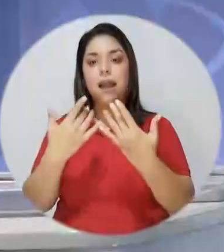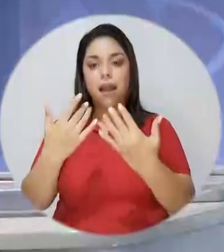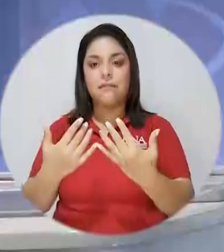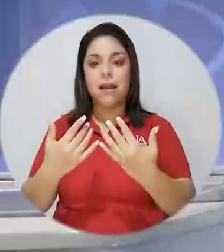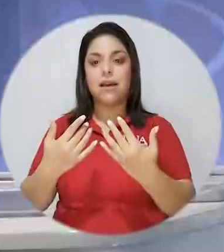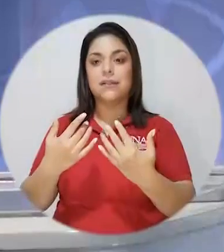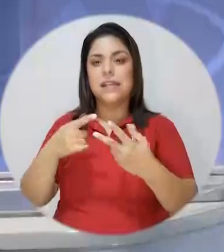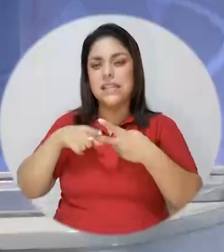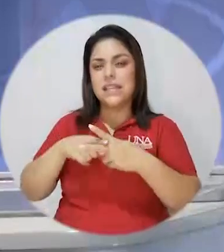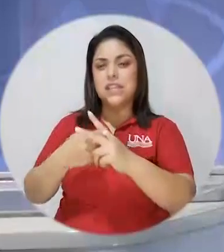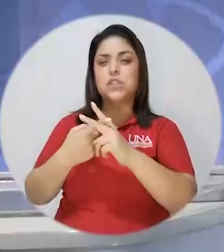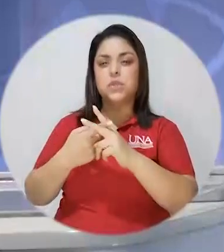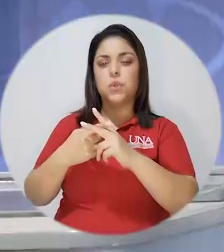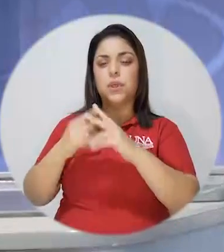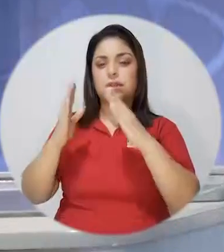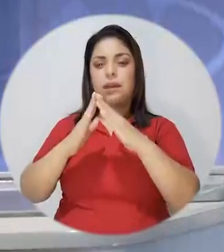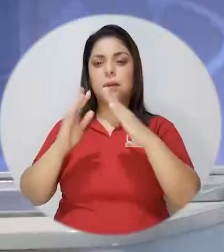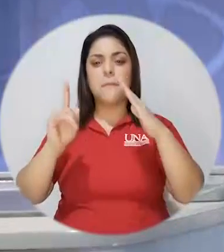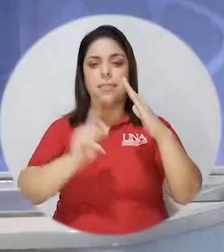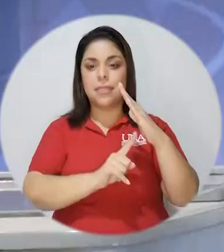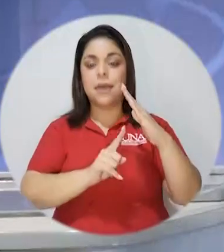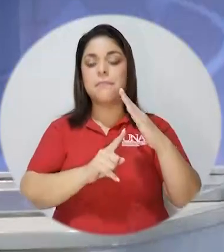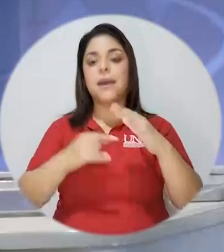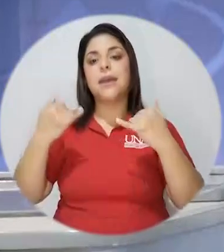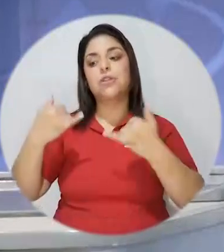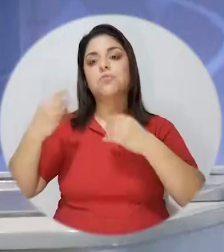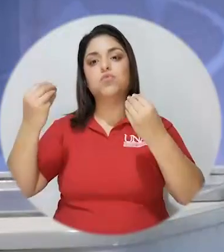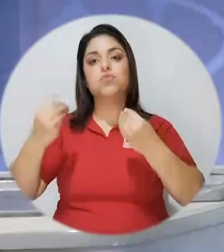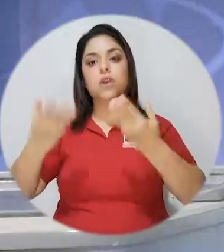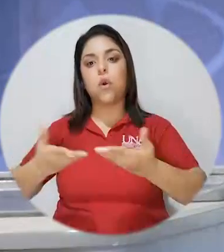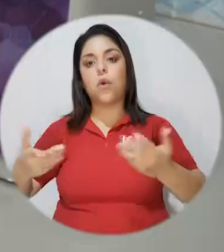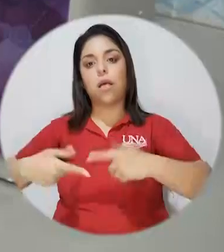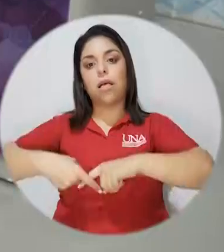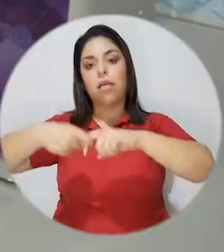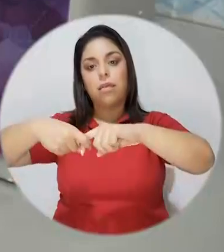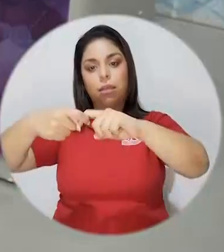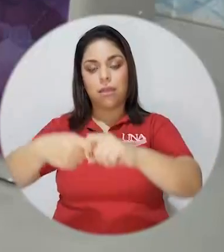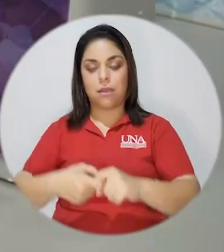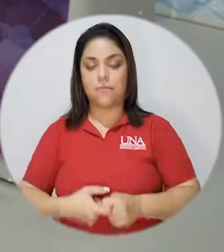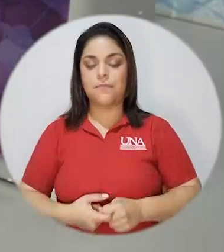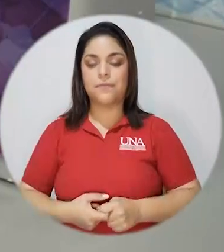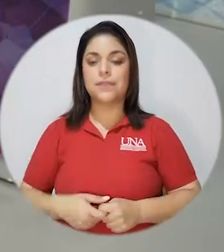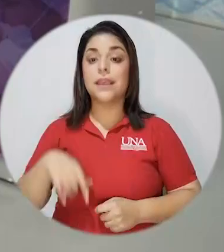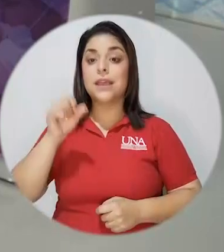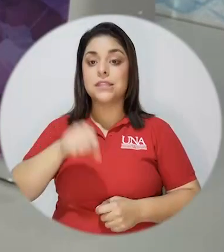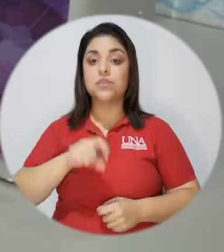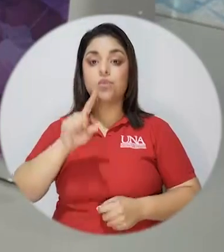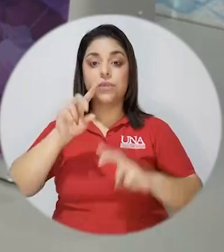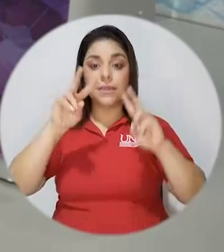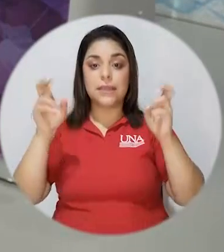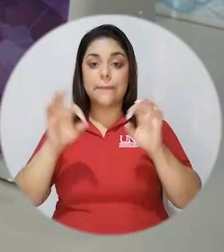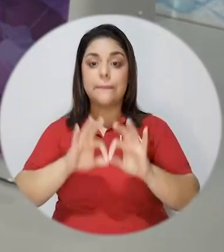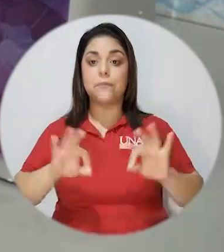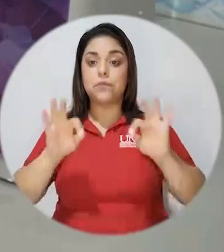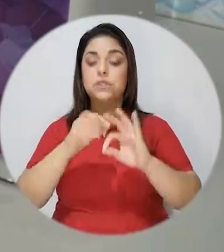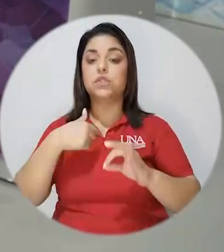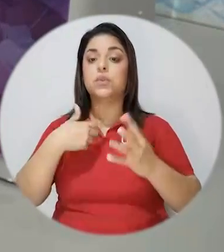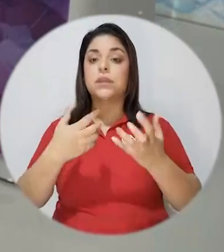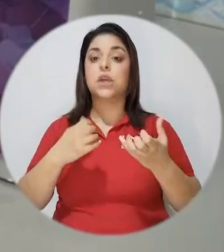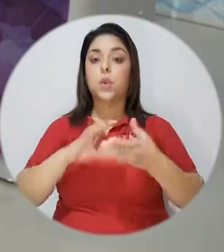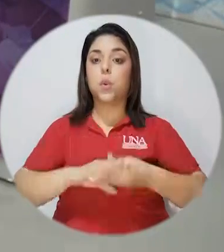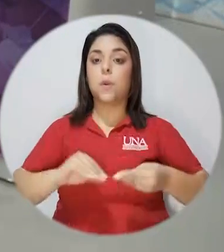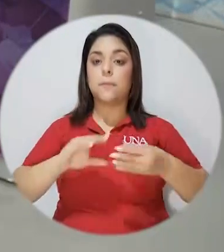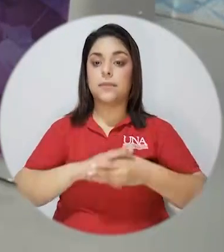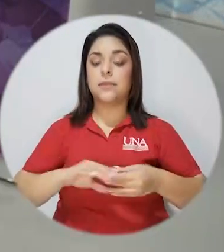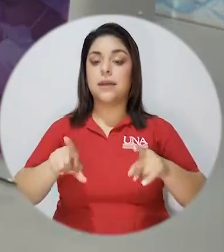resolvió un poco la parte más crítica del inicio del confinamiento y la pandemia. Sí, y un tema también importante que a mí me gustaría comentar es que